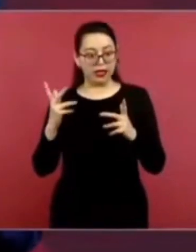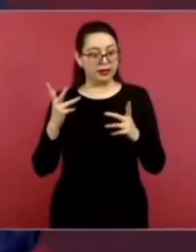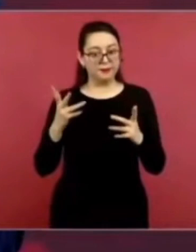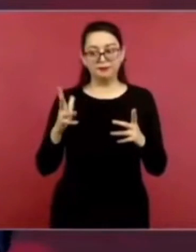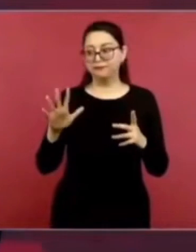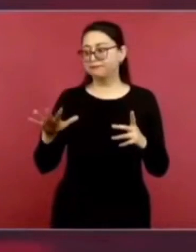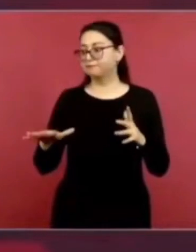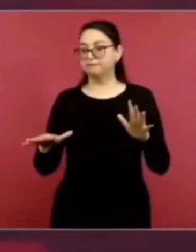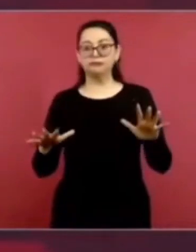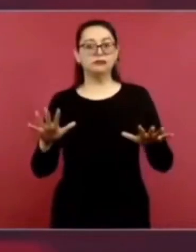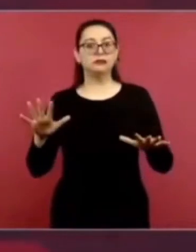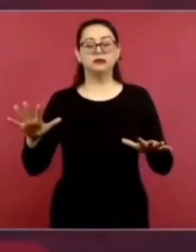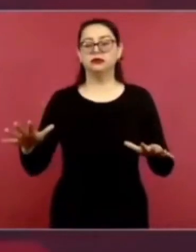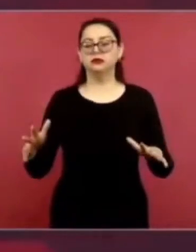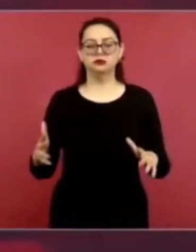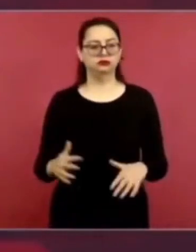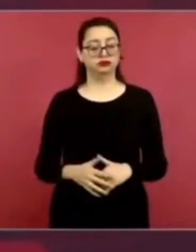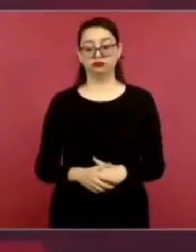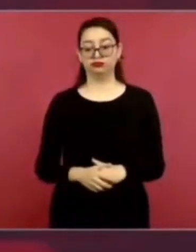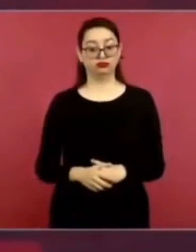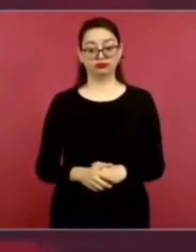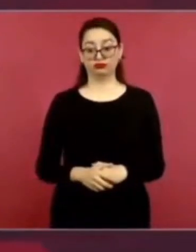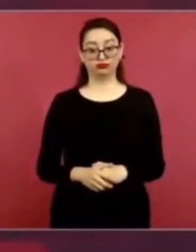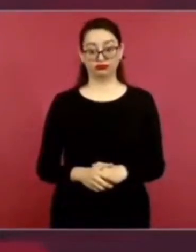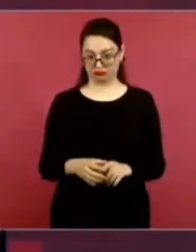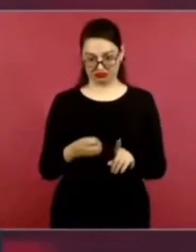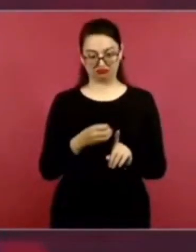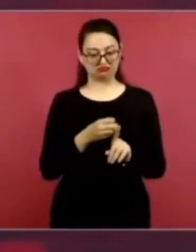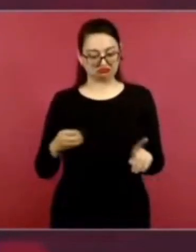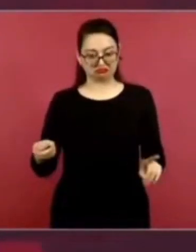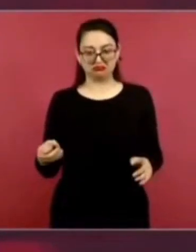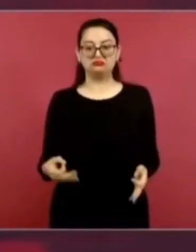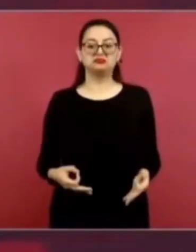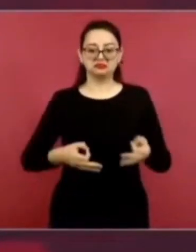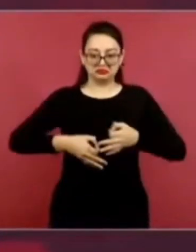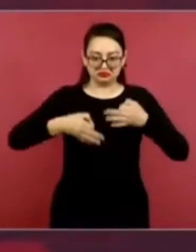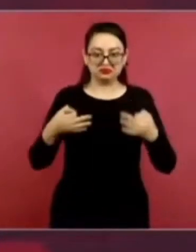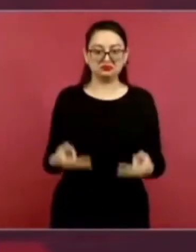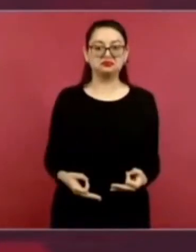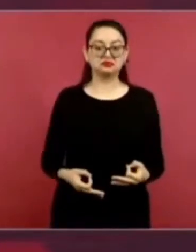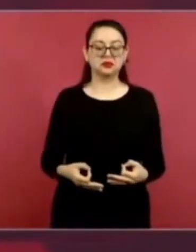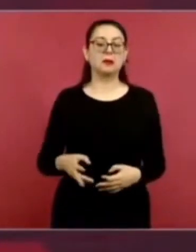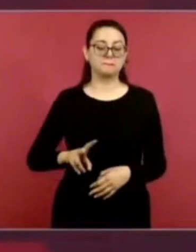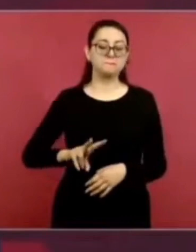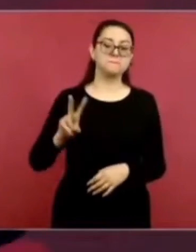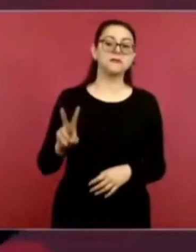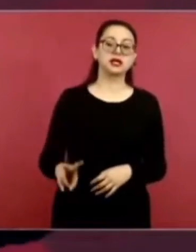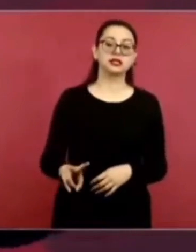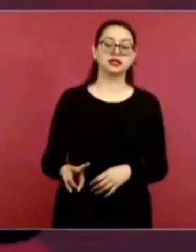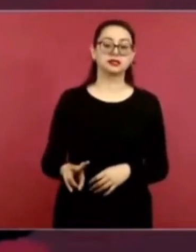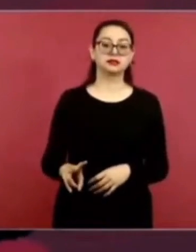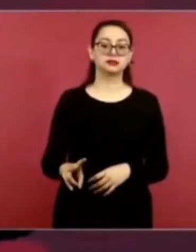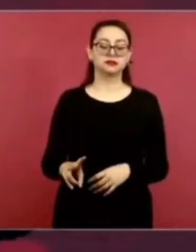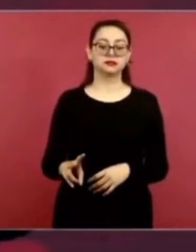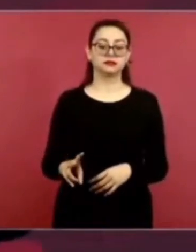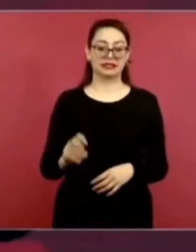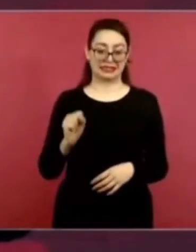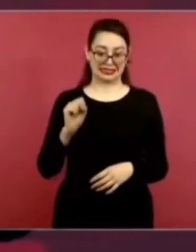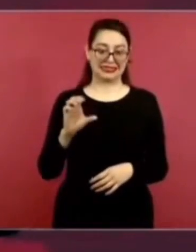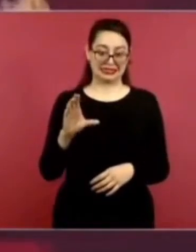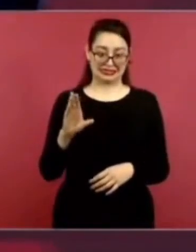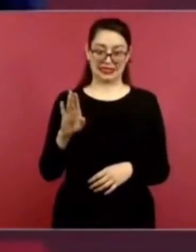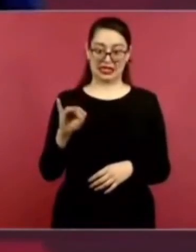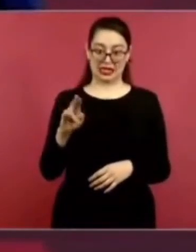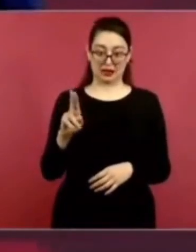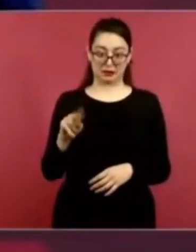dependencia, entidad, institución con esta capacidad de organización que se tiene